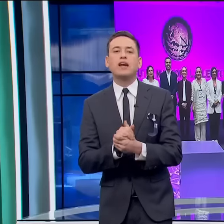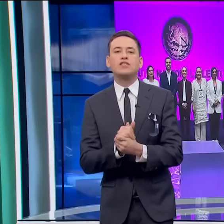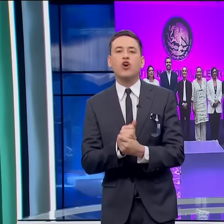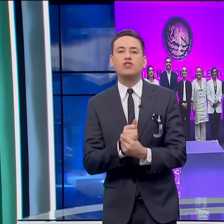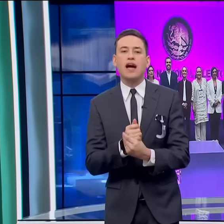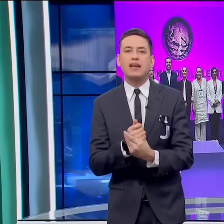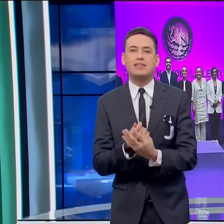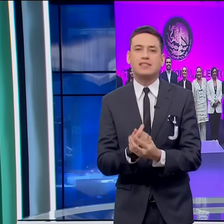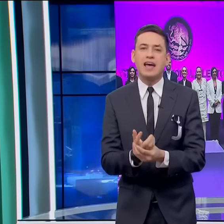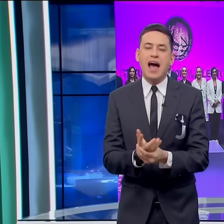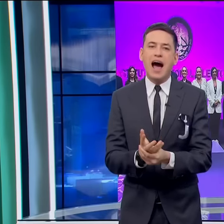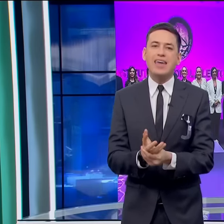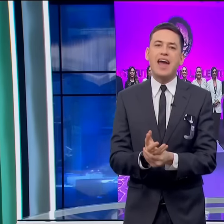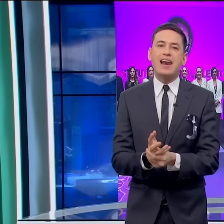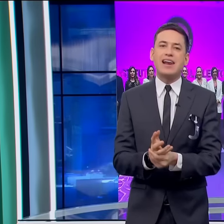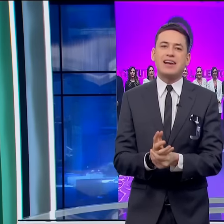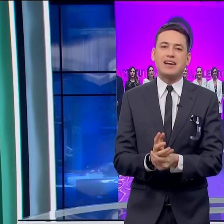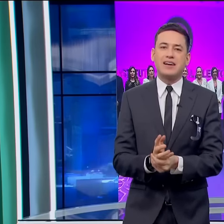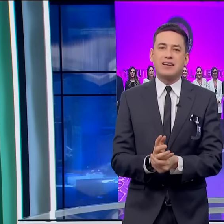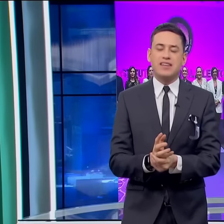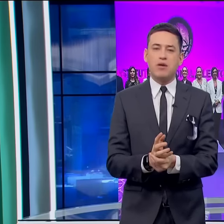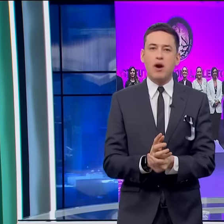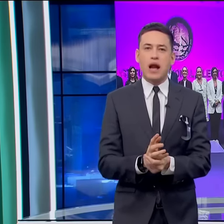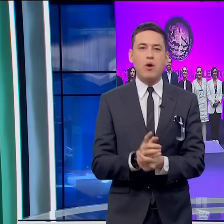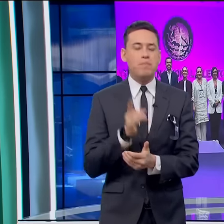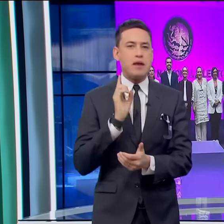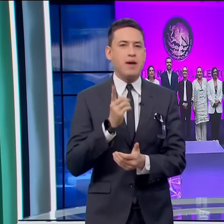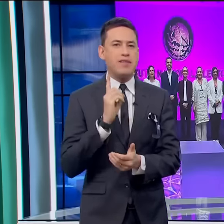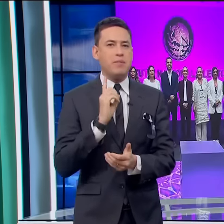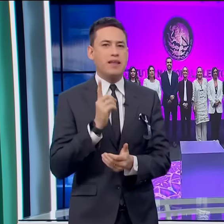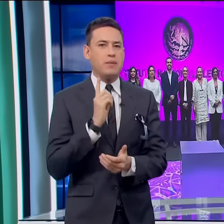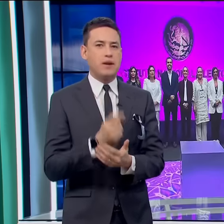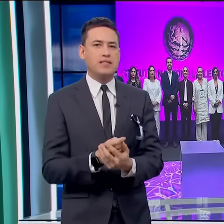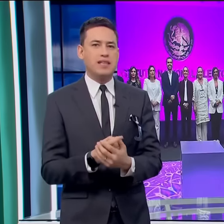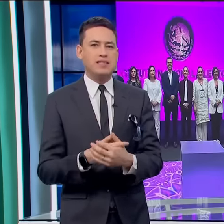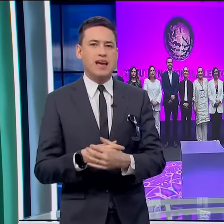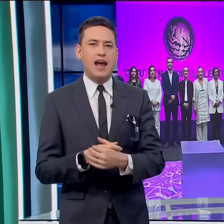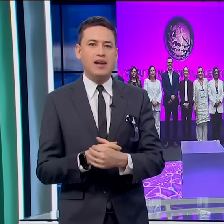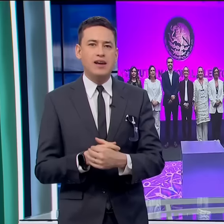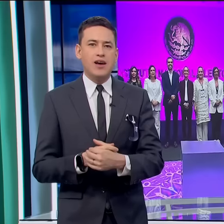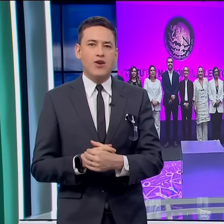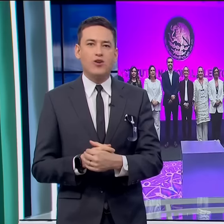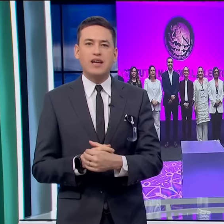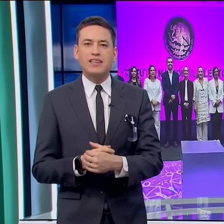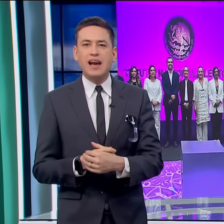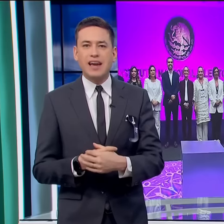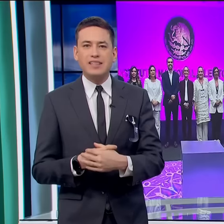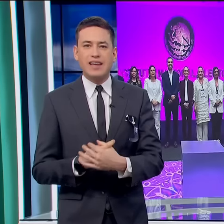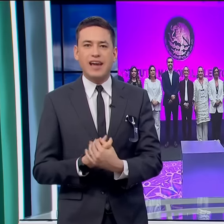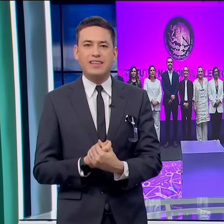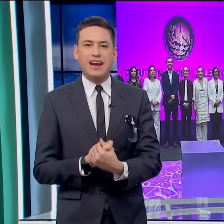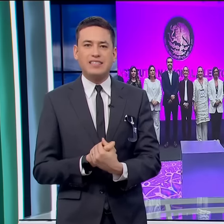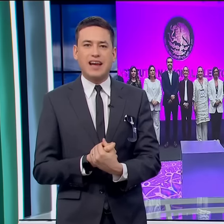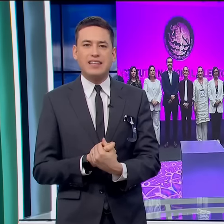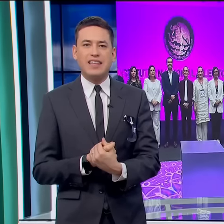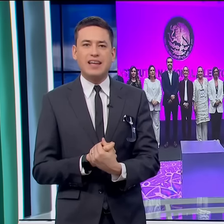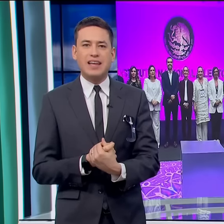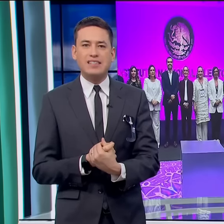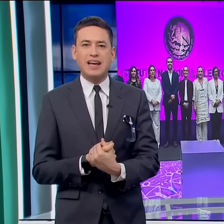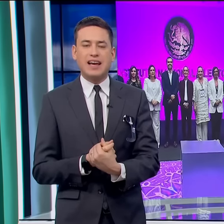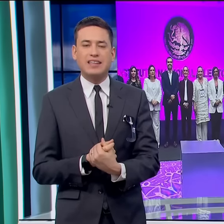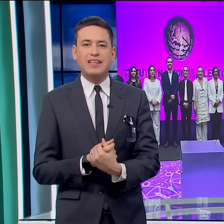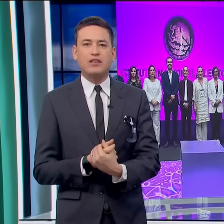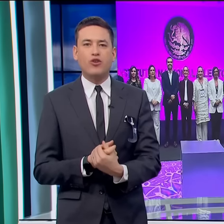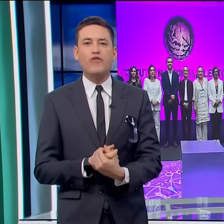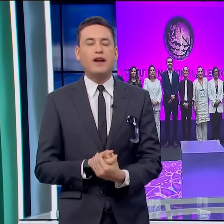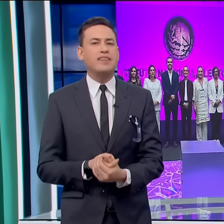Nos vamos a otras cosas. Ayer se llevó a cabo el primer debate presidencial. Los ataques entre las candidatas